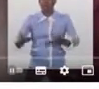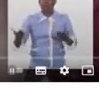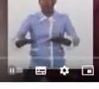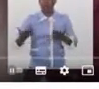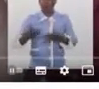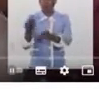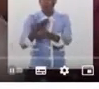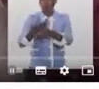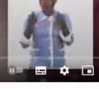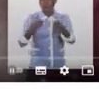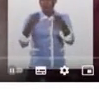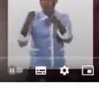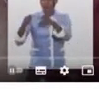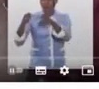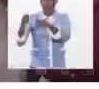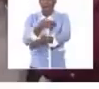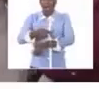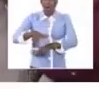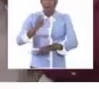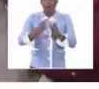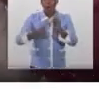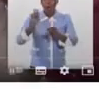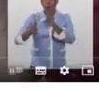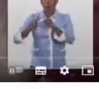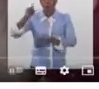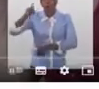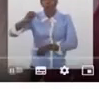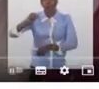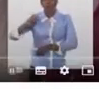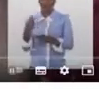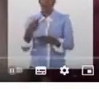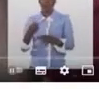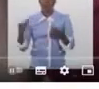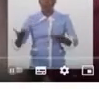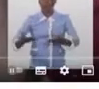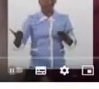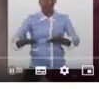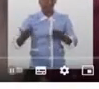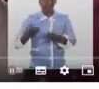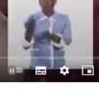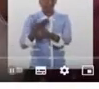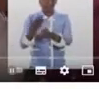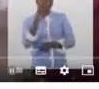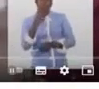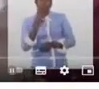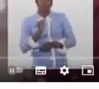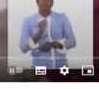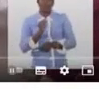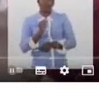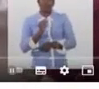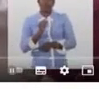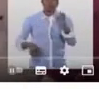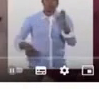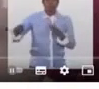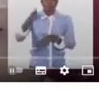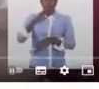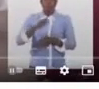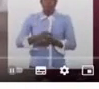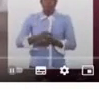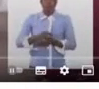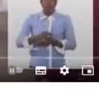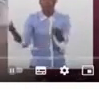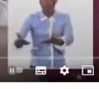Mira si ahí tiene volumen de él. Los presos. Tras comer su para que el Estado se le pudre. Voy